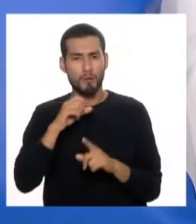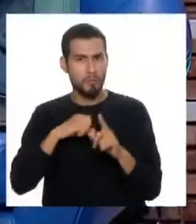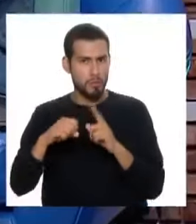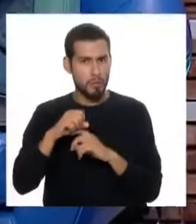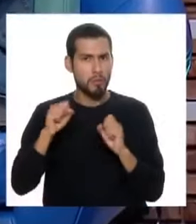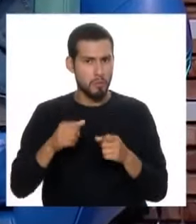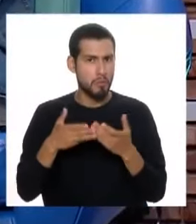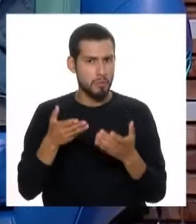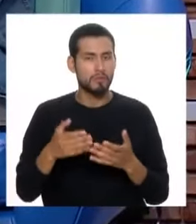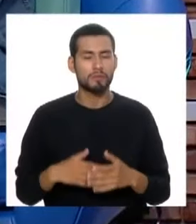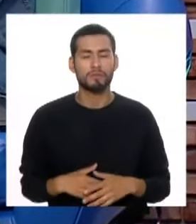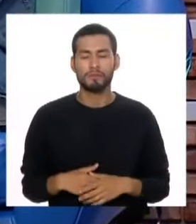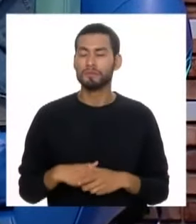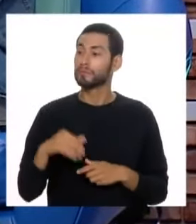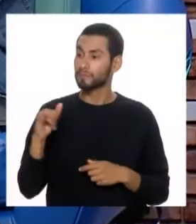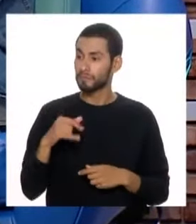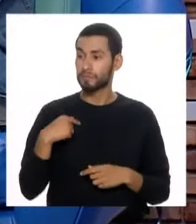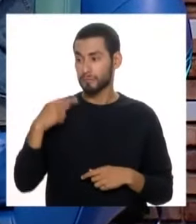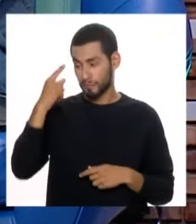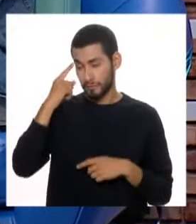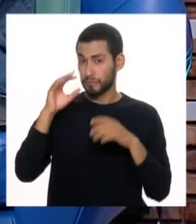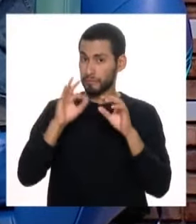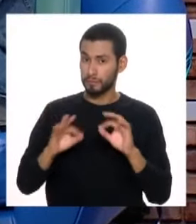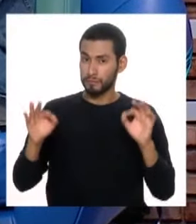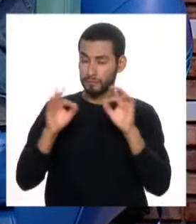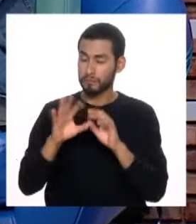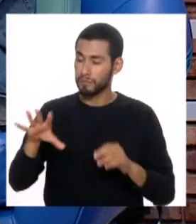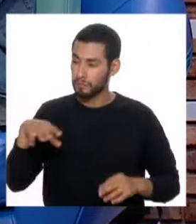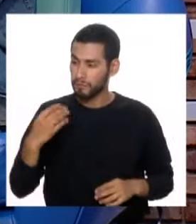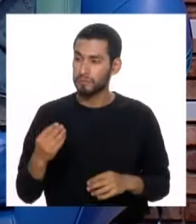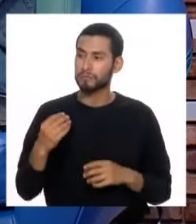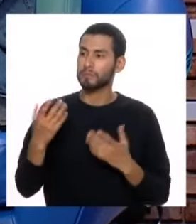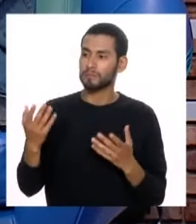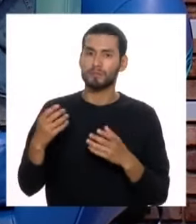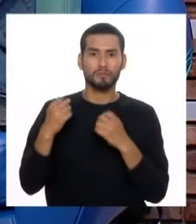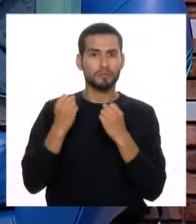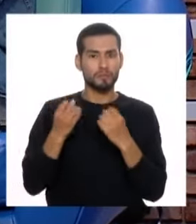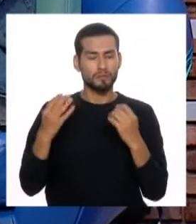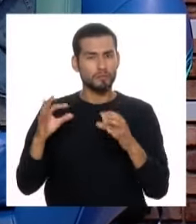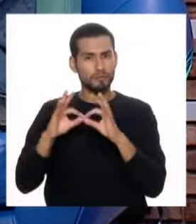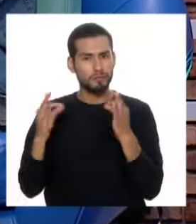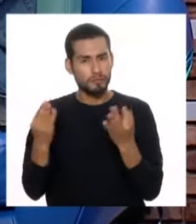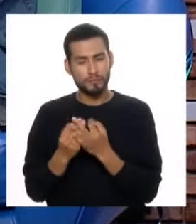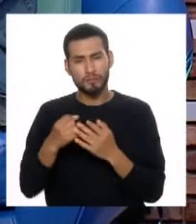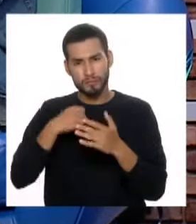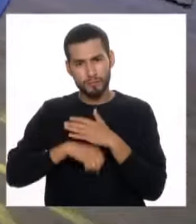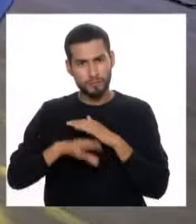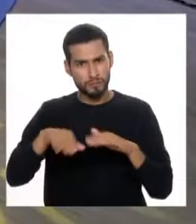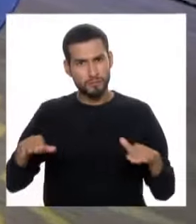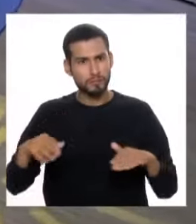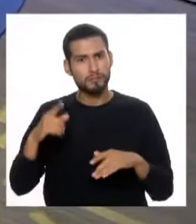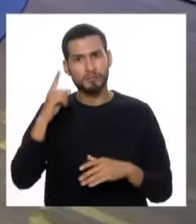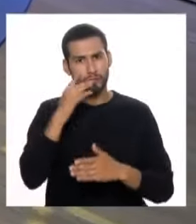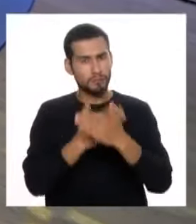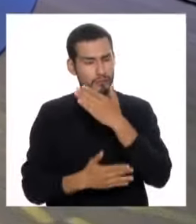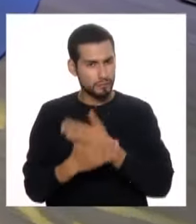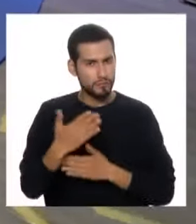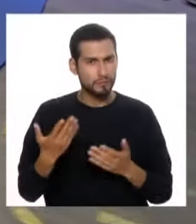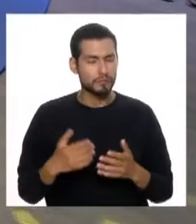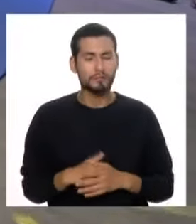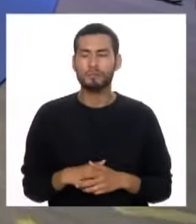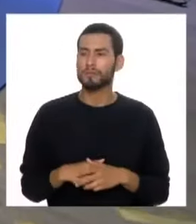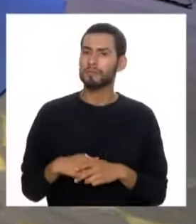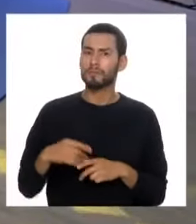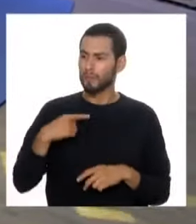Claro, y además creo que es algo importante porque contamos con muchas familias, con niños, con alguna discapacidad. Claro. Y